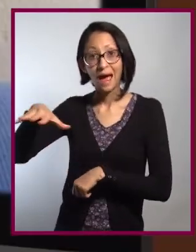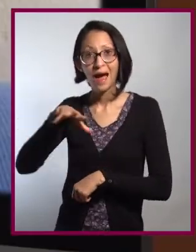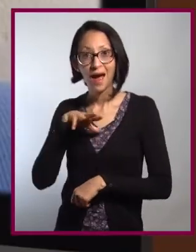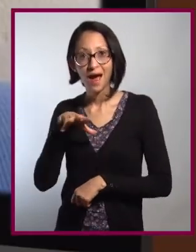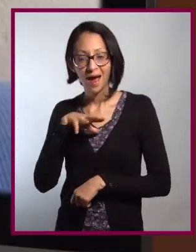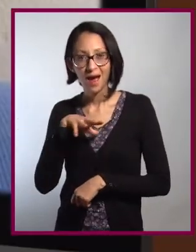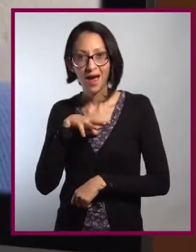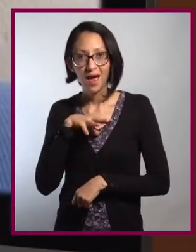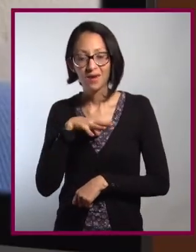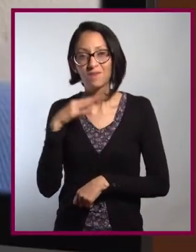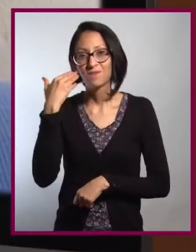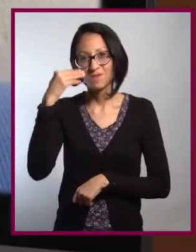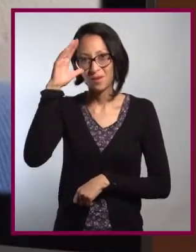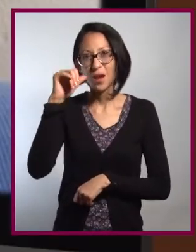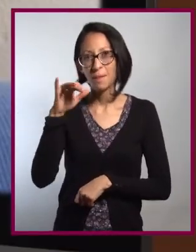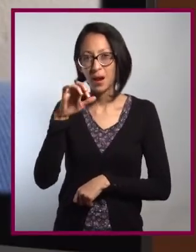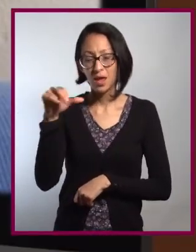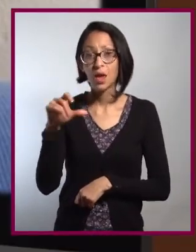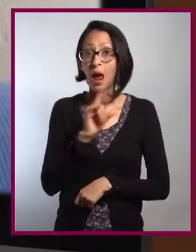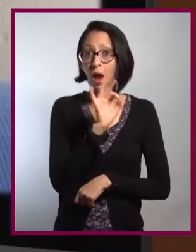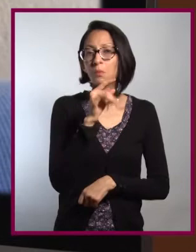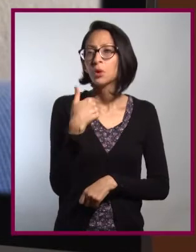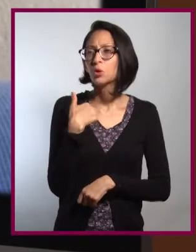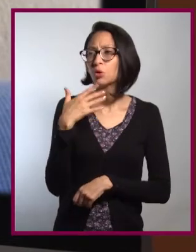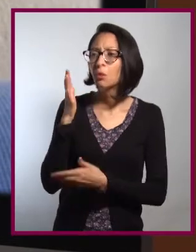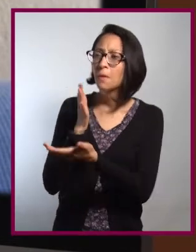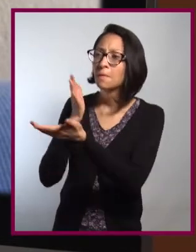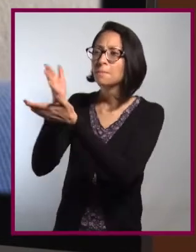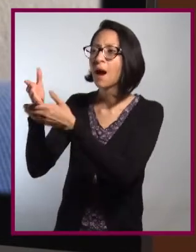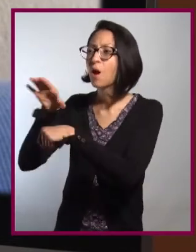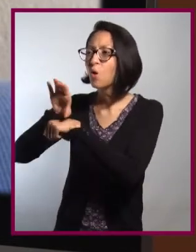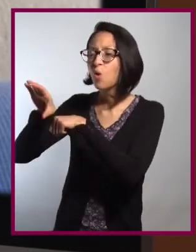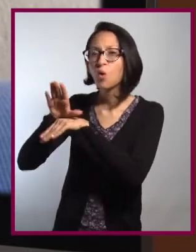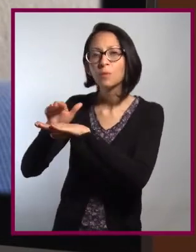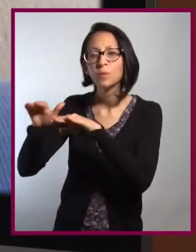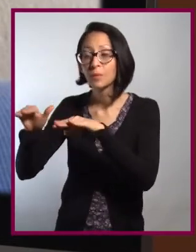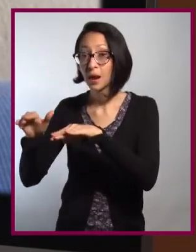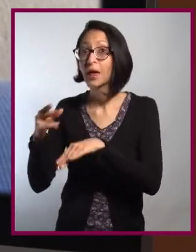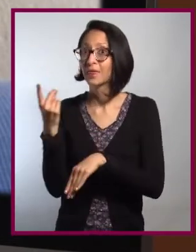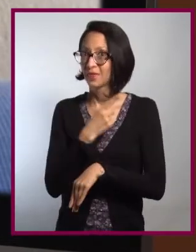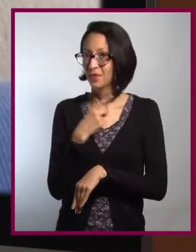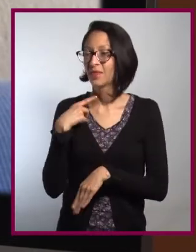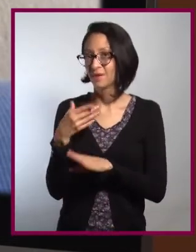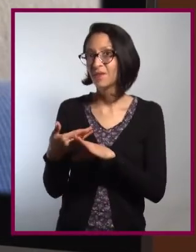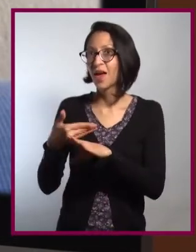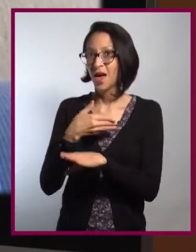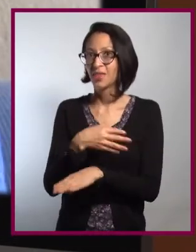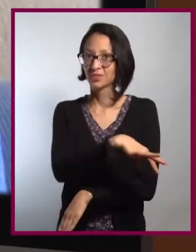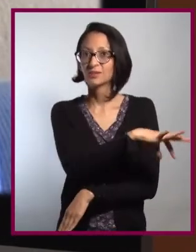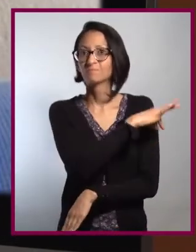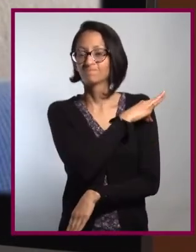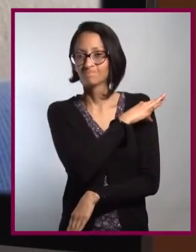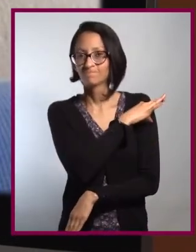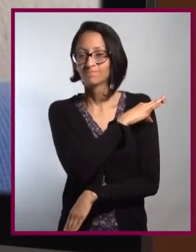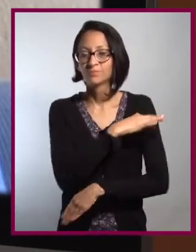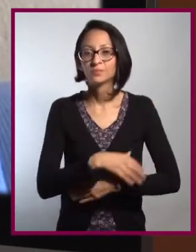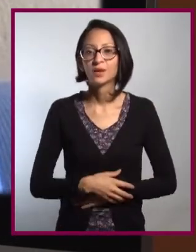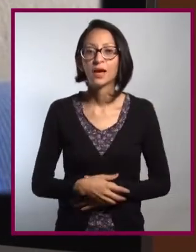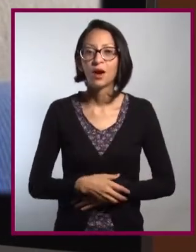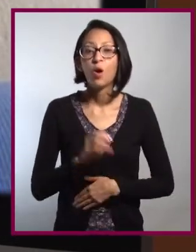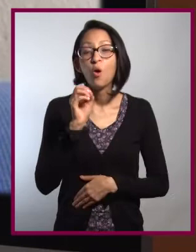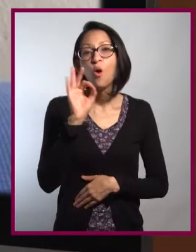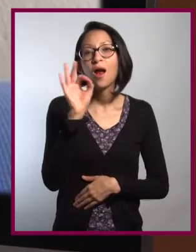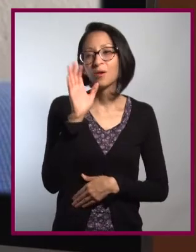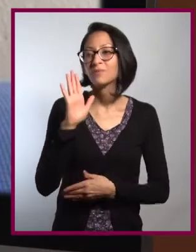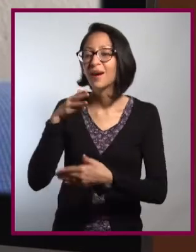costa. Entonces, si uno va a estas playas colombianas, tendrá que estar vacunado contra fiebre amarilla, o incluso si se adentra al Amazonas, por